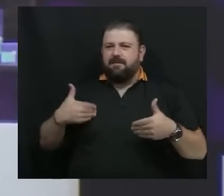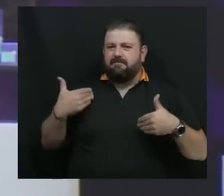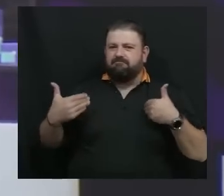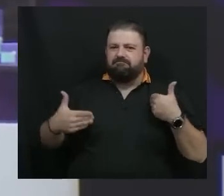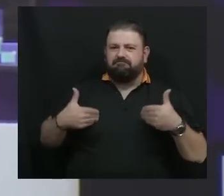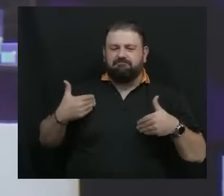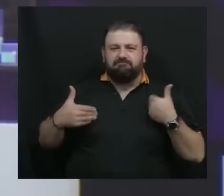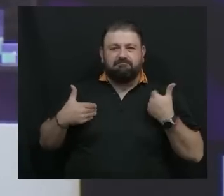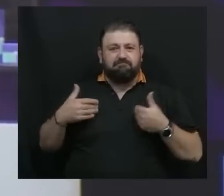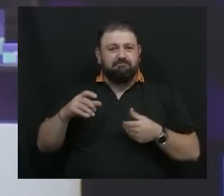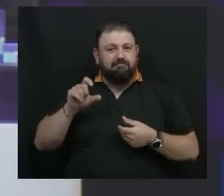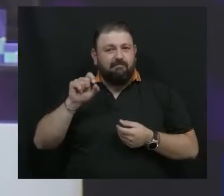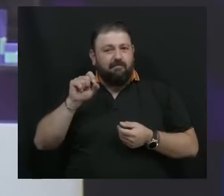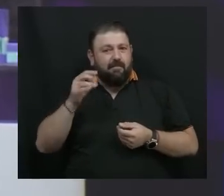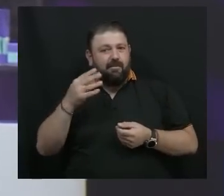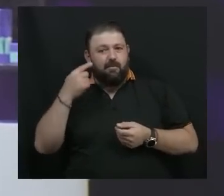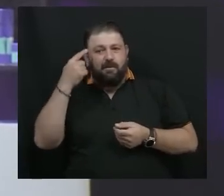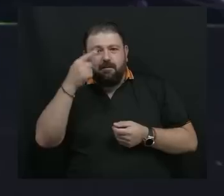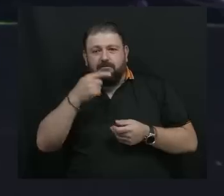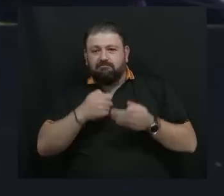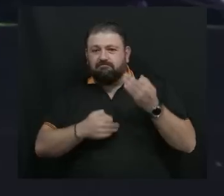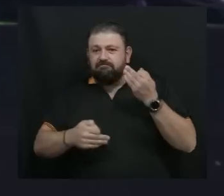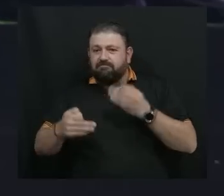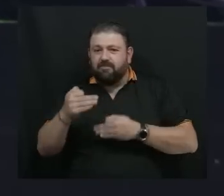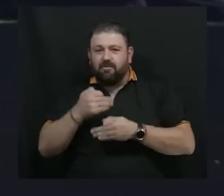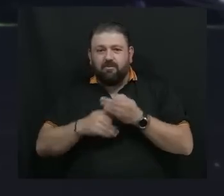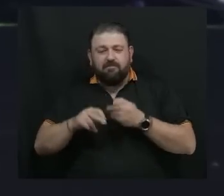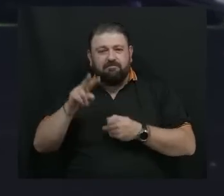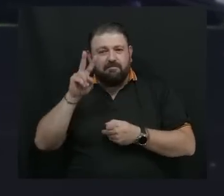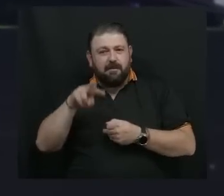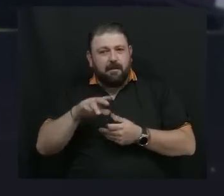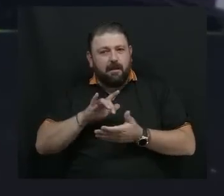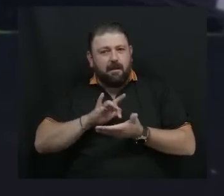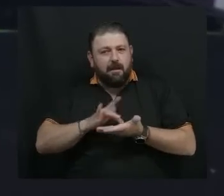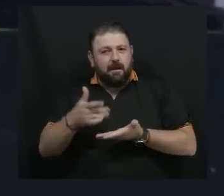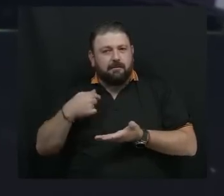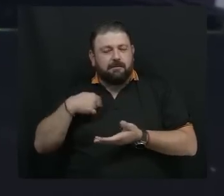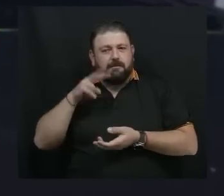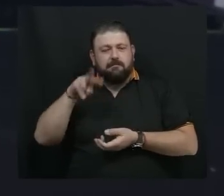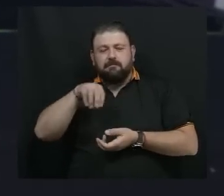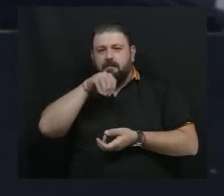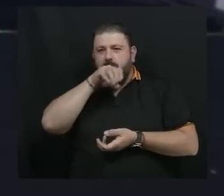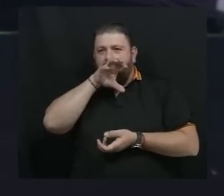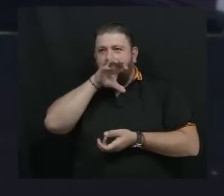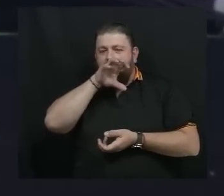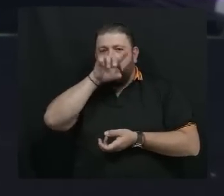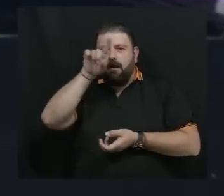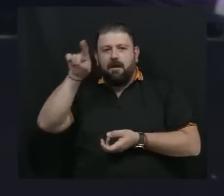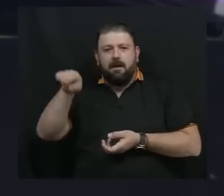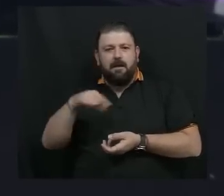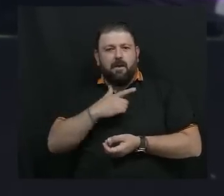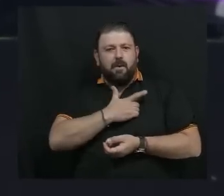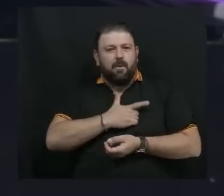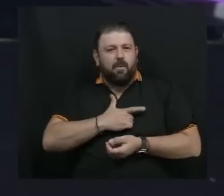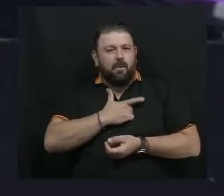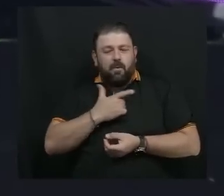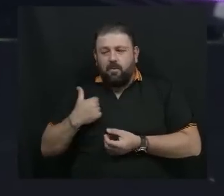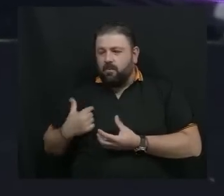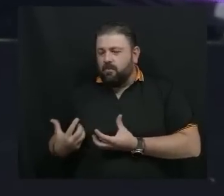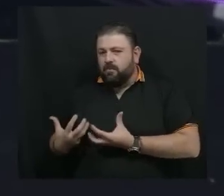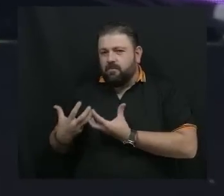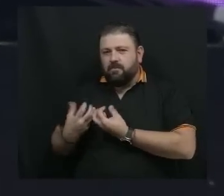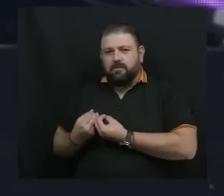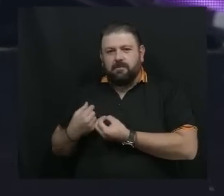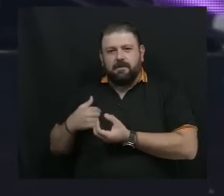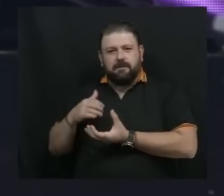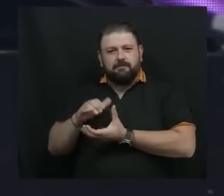24/7, así que Biocross por montones. Gracias a dedicarme a OmniLife. Junto con mi esposo hemos venido a